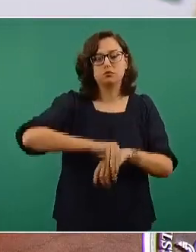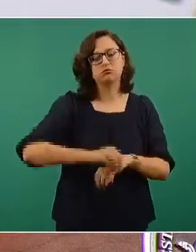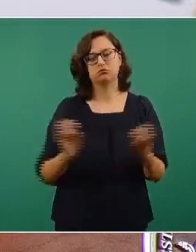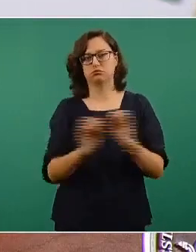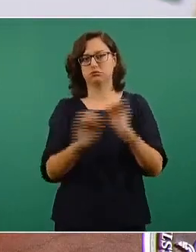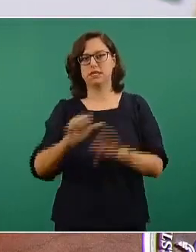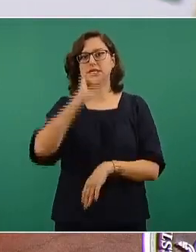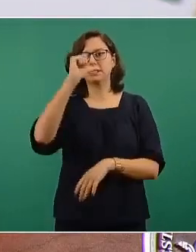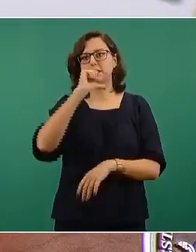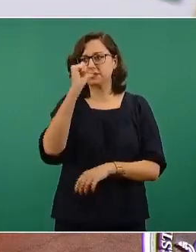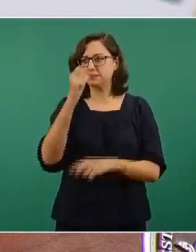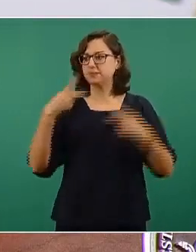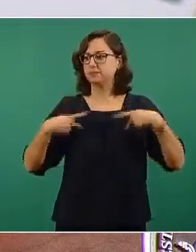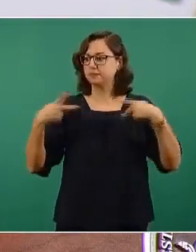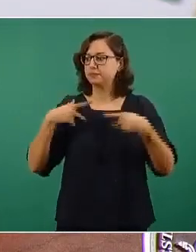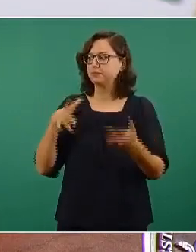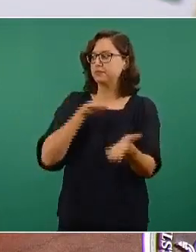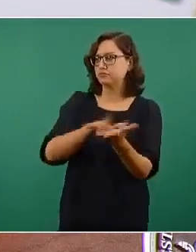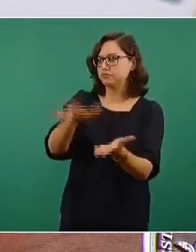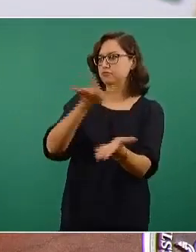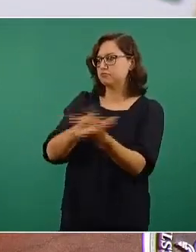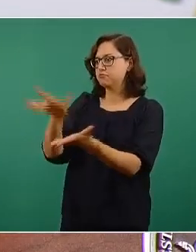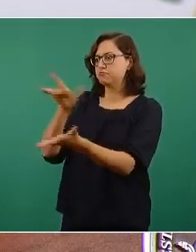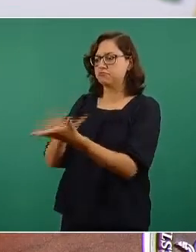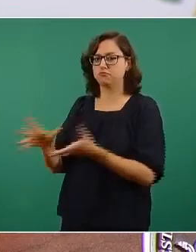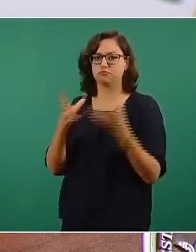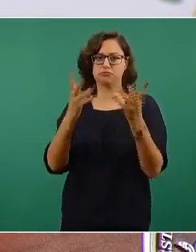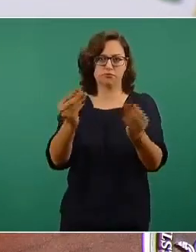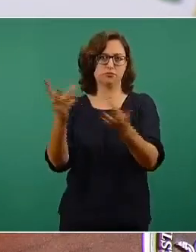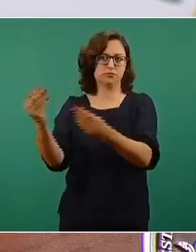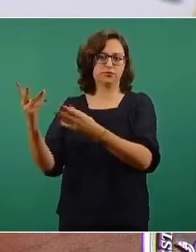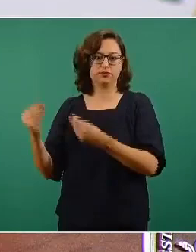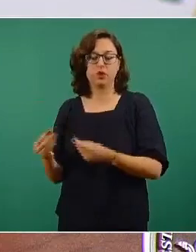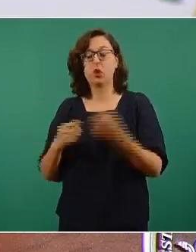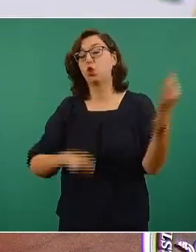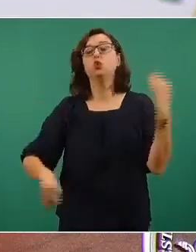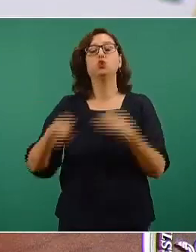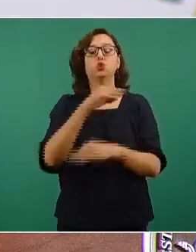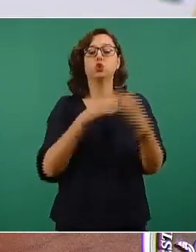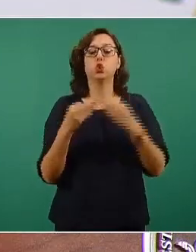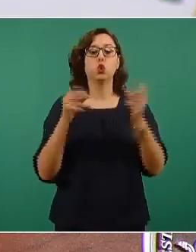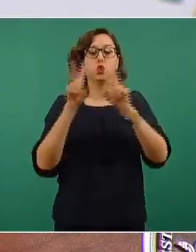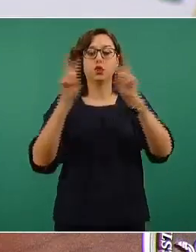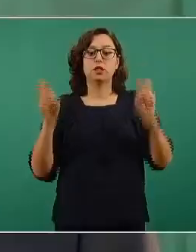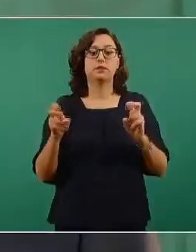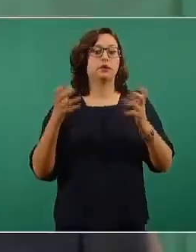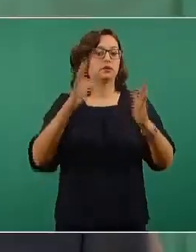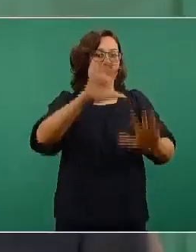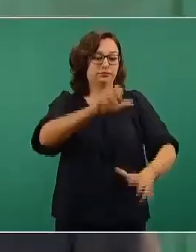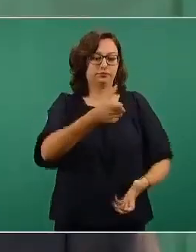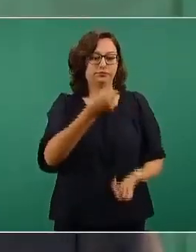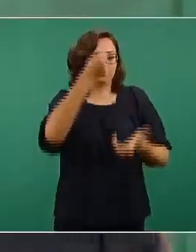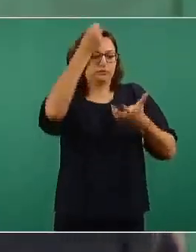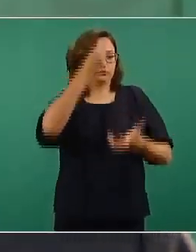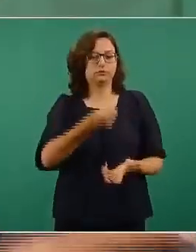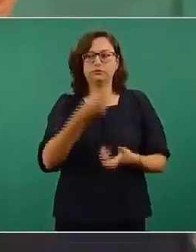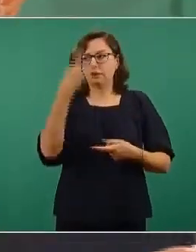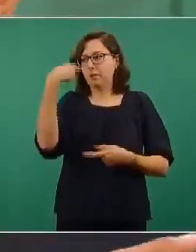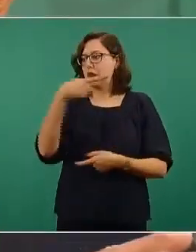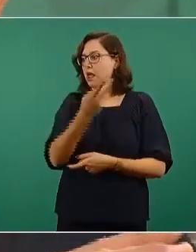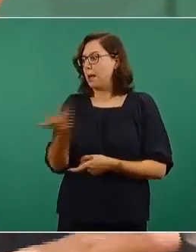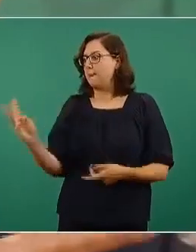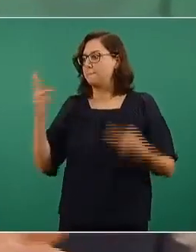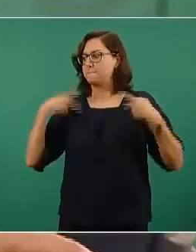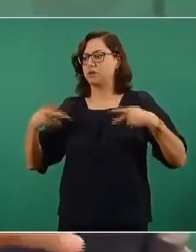pueblo. Que todo lo que conseguimos, que todo lo que tenemos de presupuesto es para el